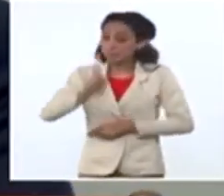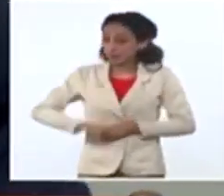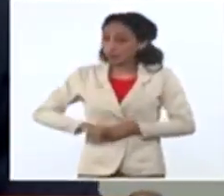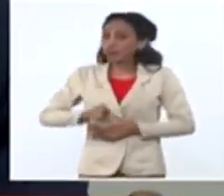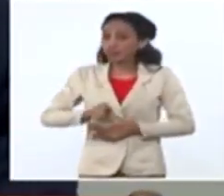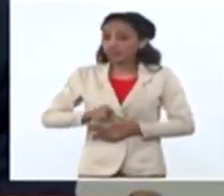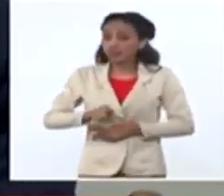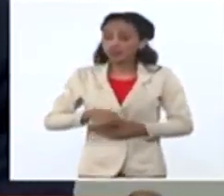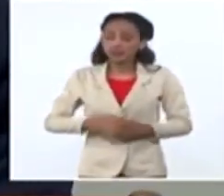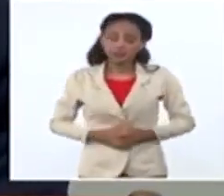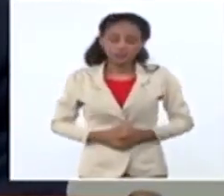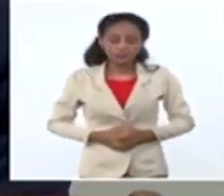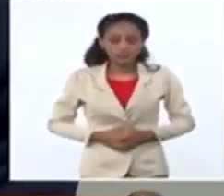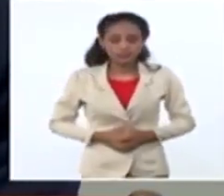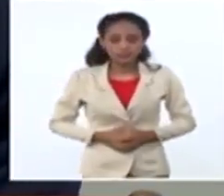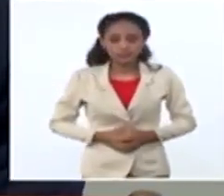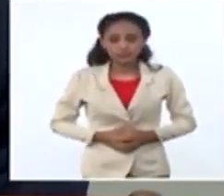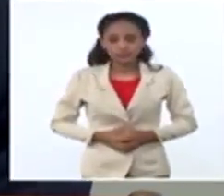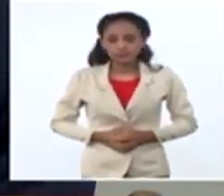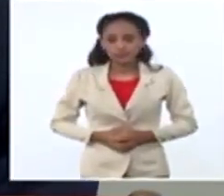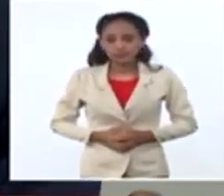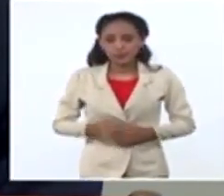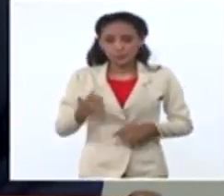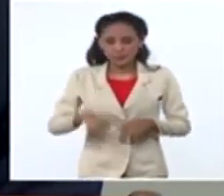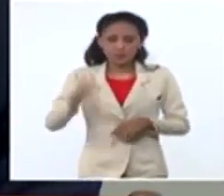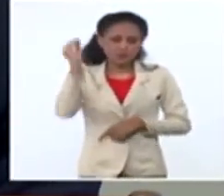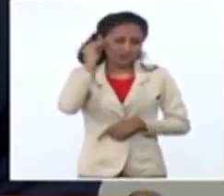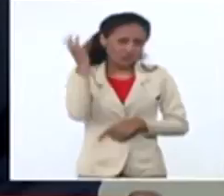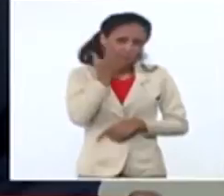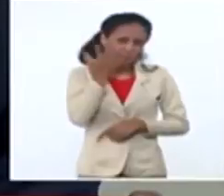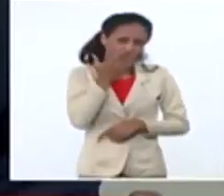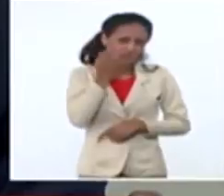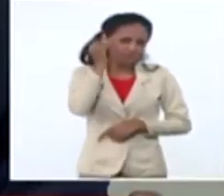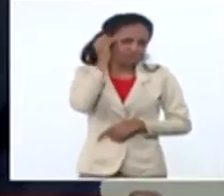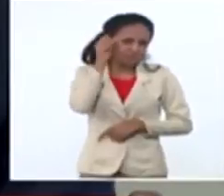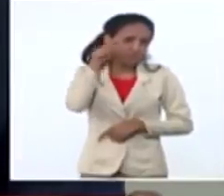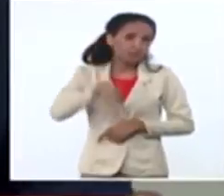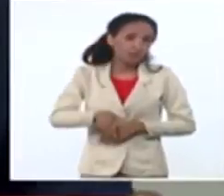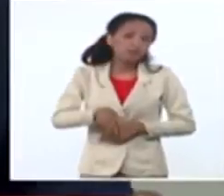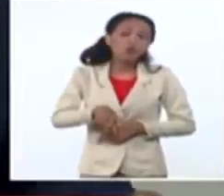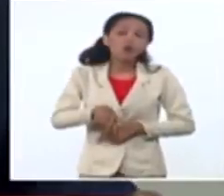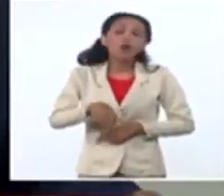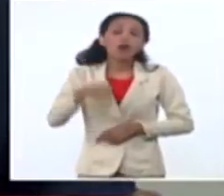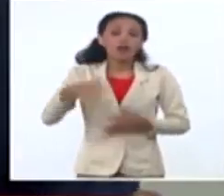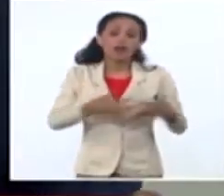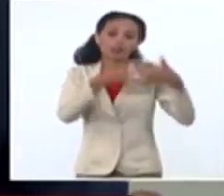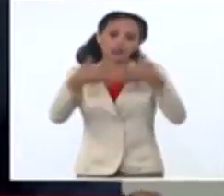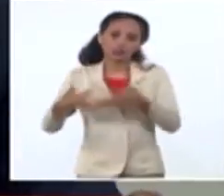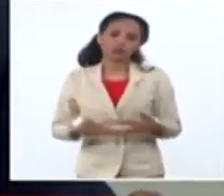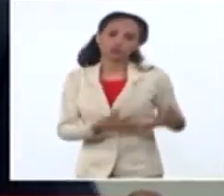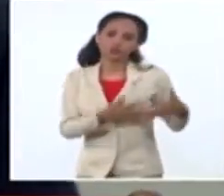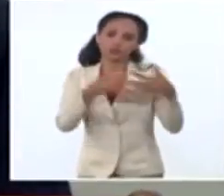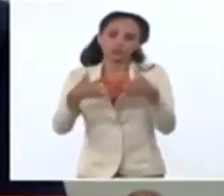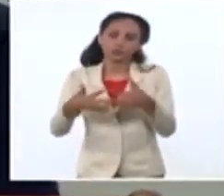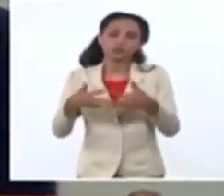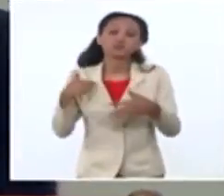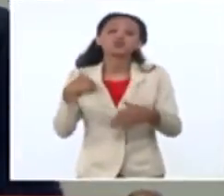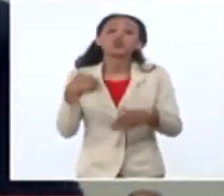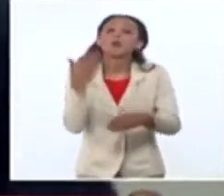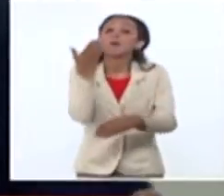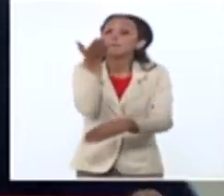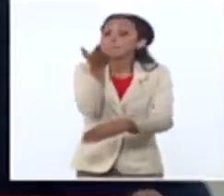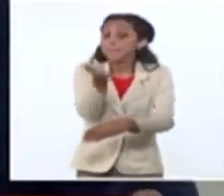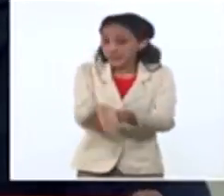establecidas en el territorio de la Florida. Reclamo al gobierno de los Estados